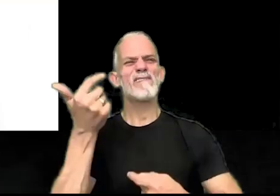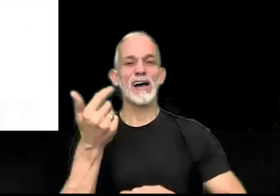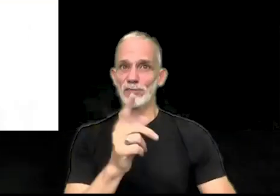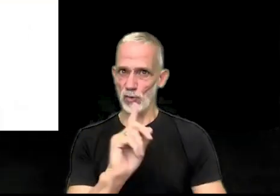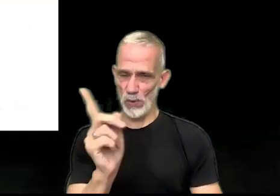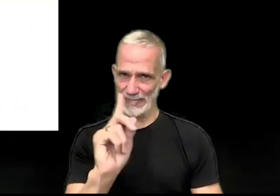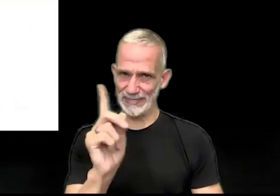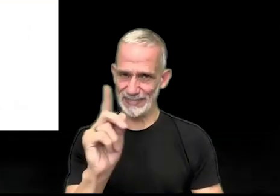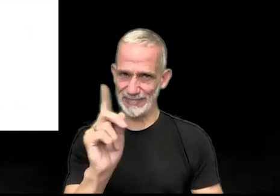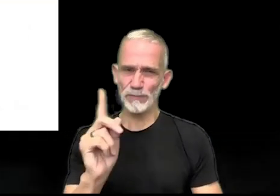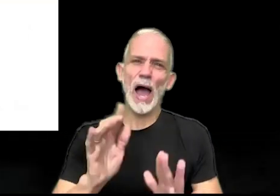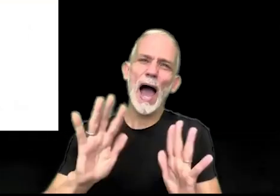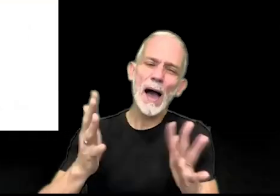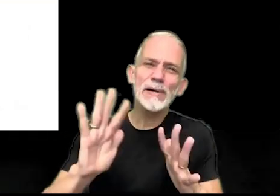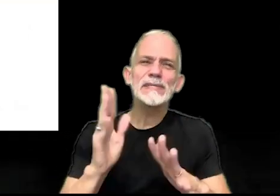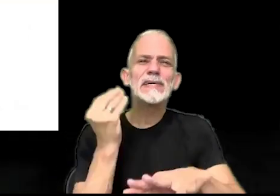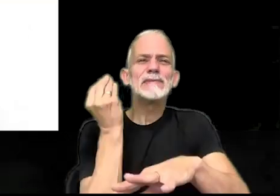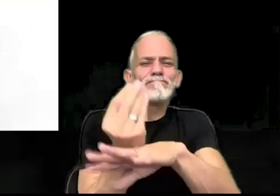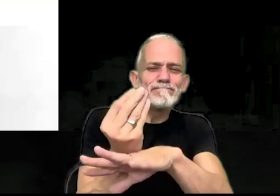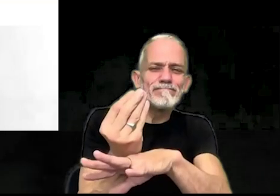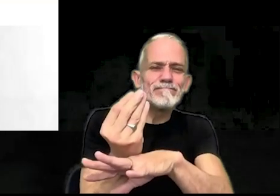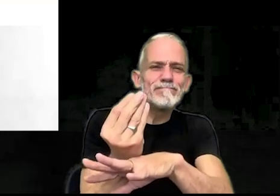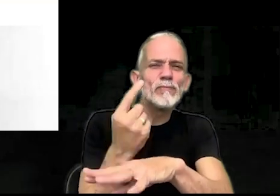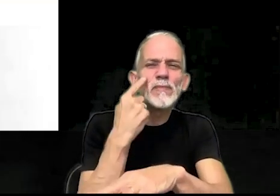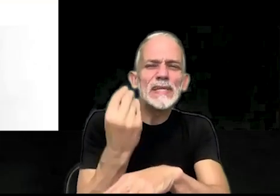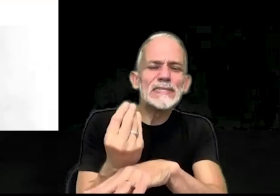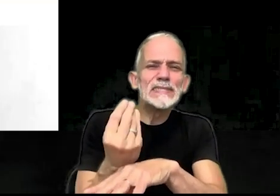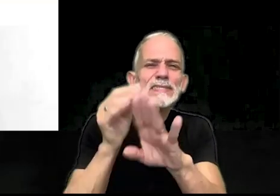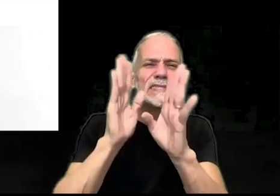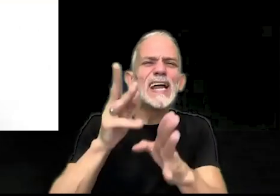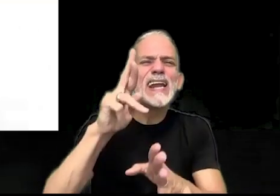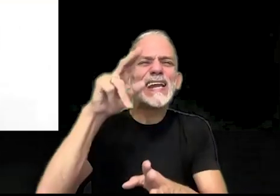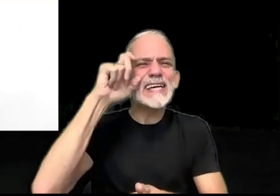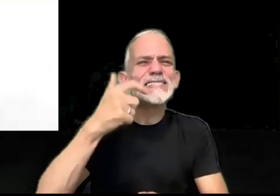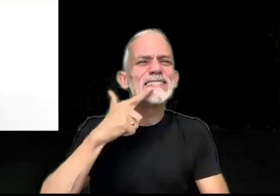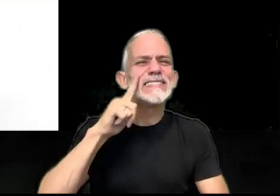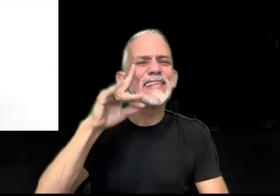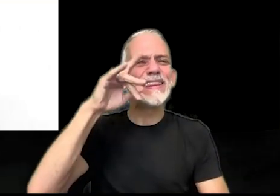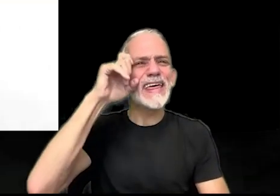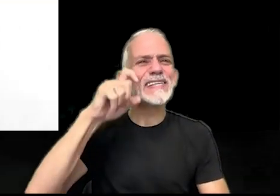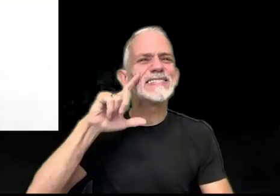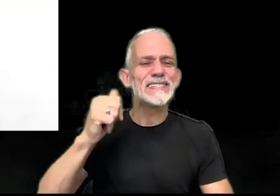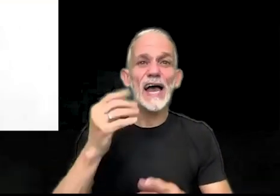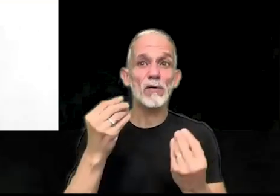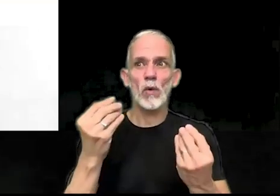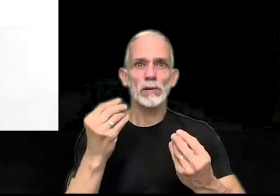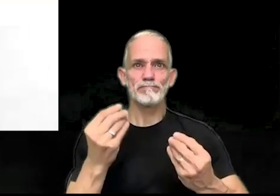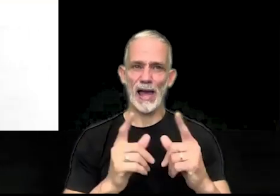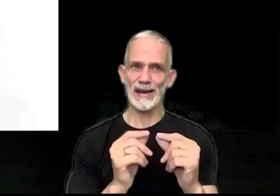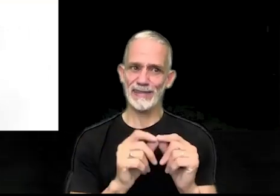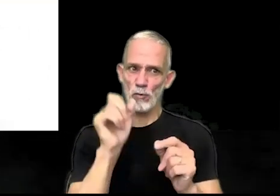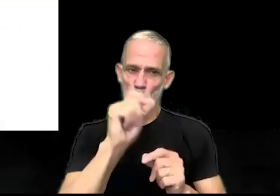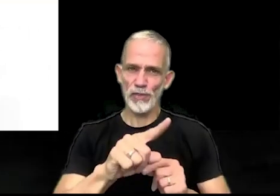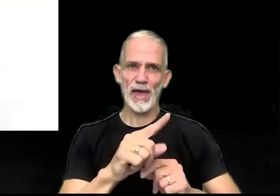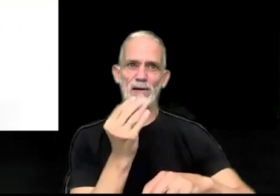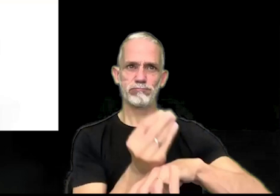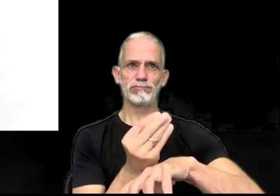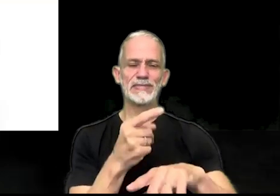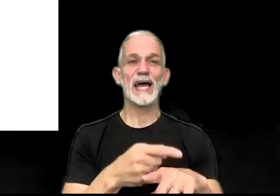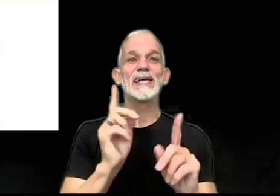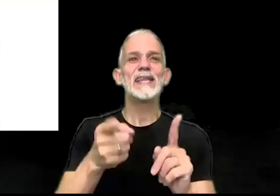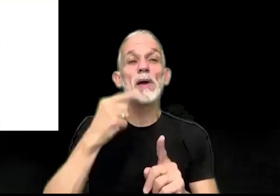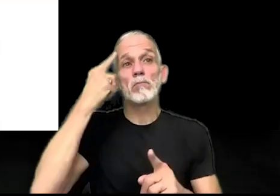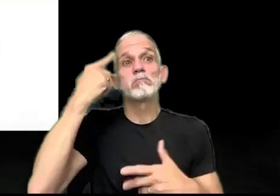porque cuando hablo de residencia, tengo que evaluar el artículo de residencia propiamente dicho y